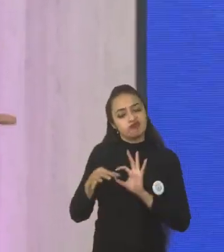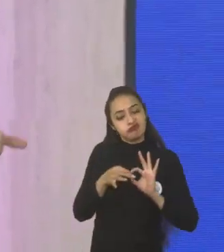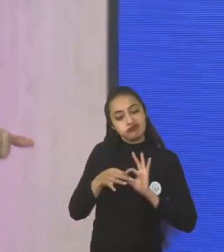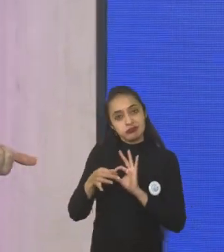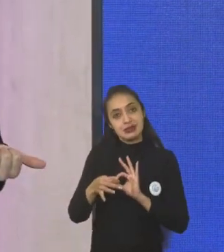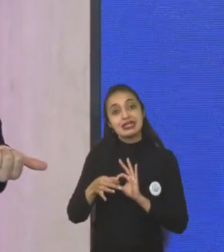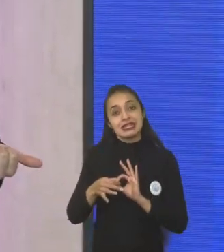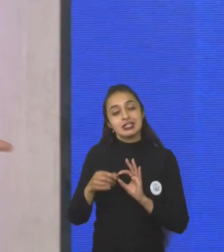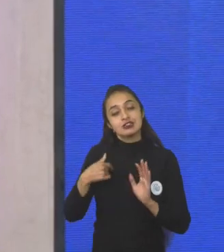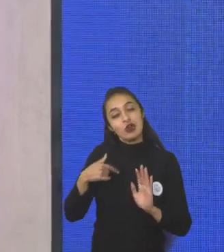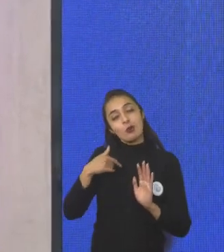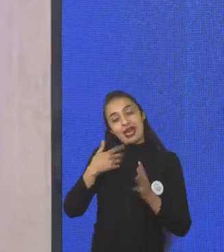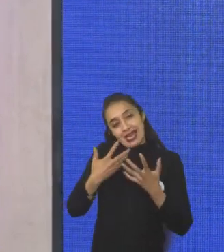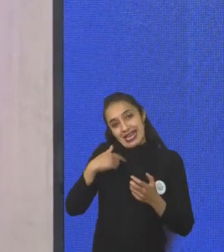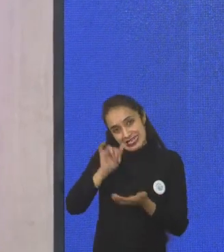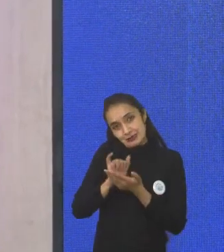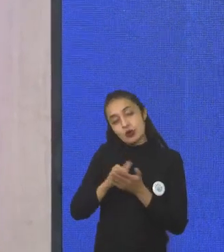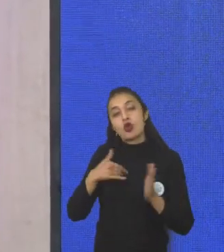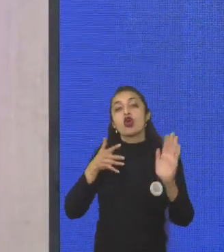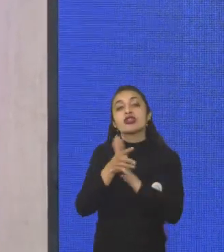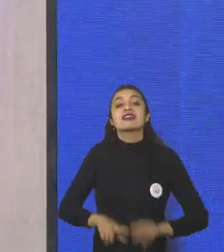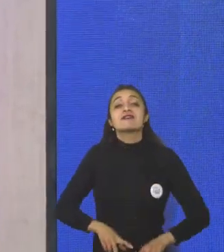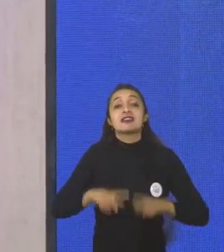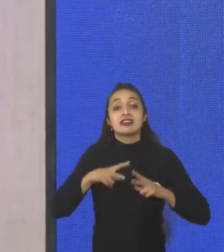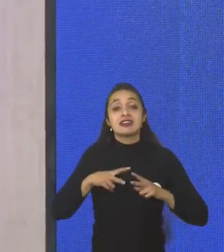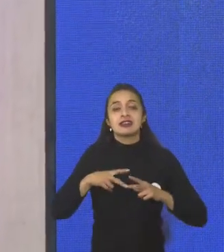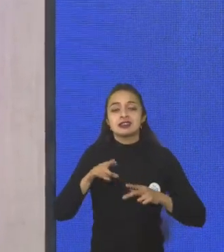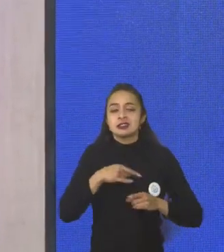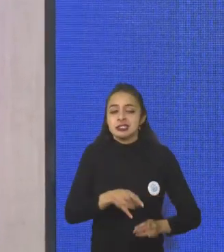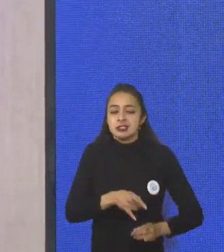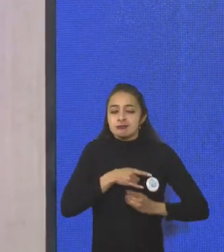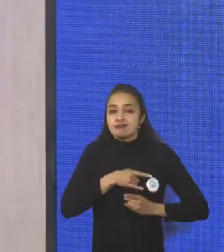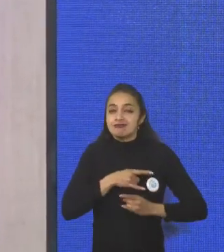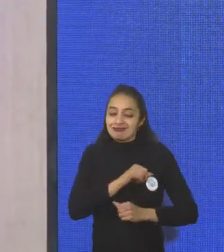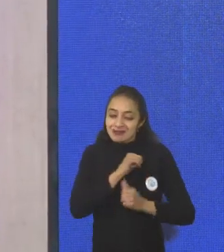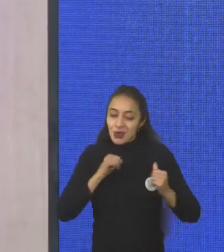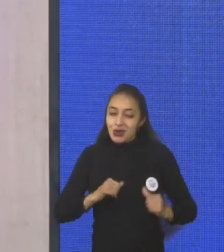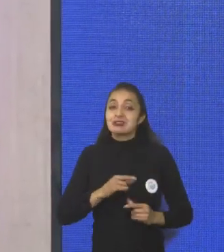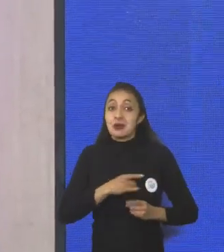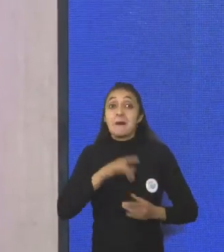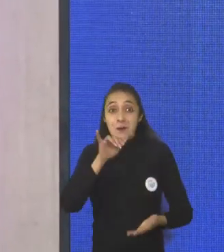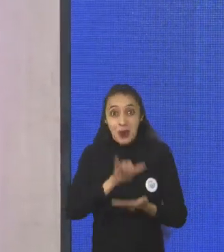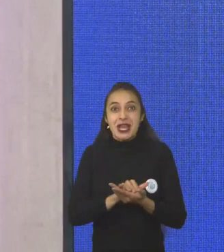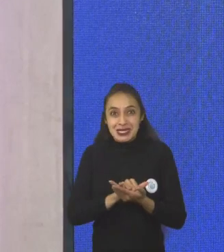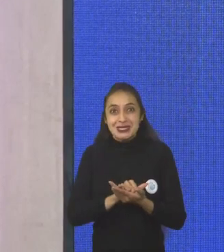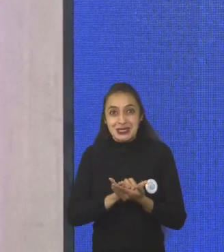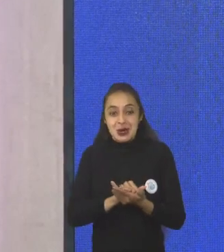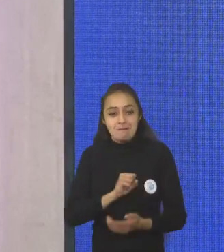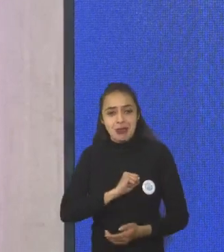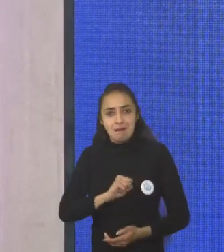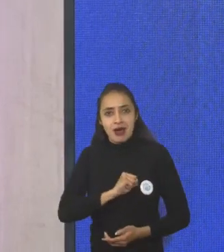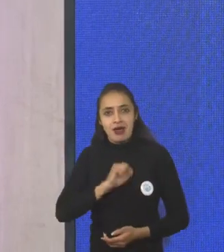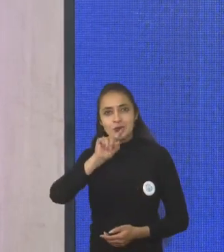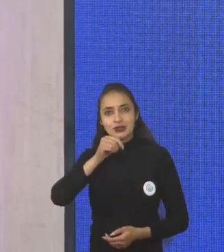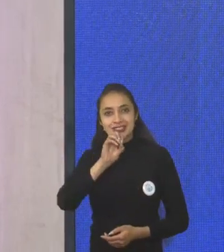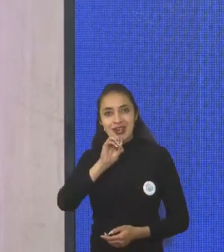traje más una historia de vida, porque a uno lo que le tiene que mover es el corazón, y por esto eso se llama Palpitando en